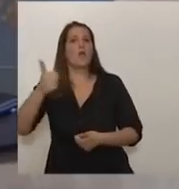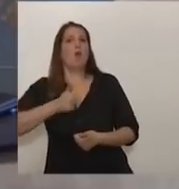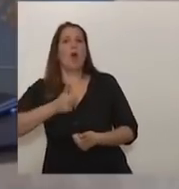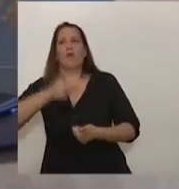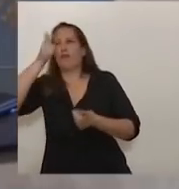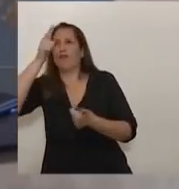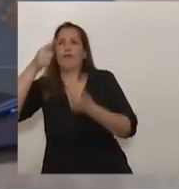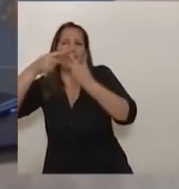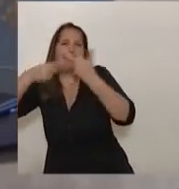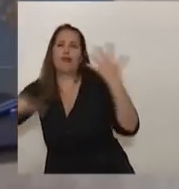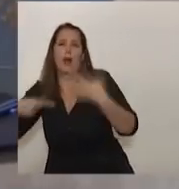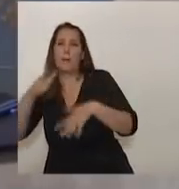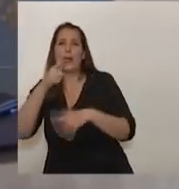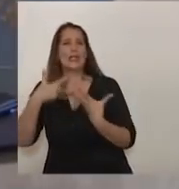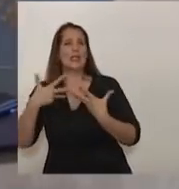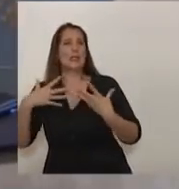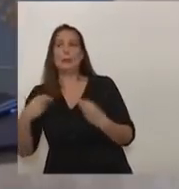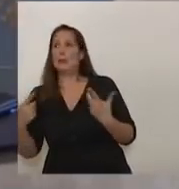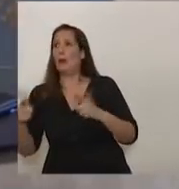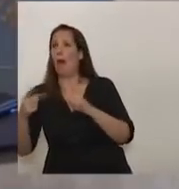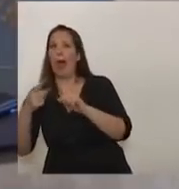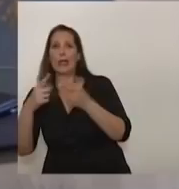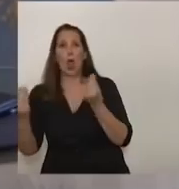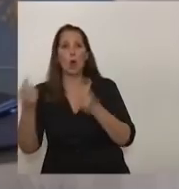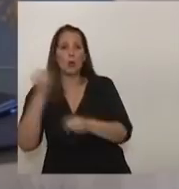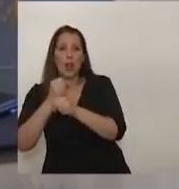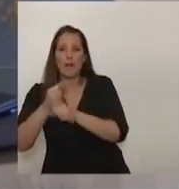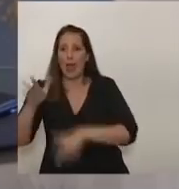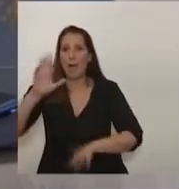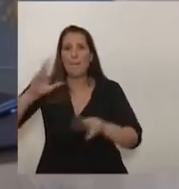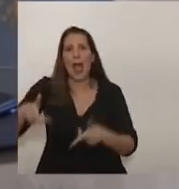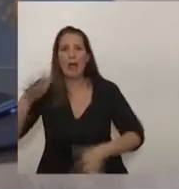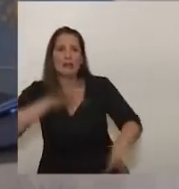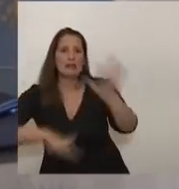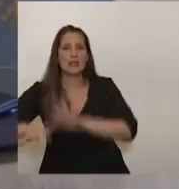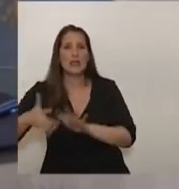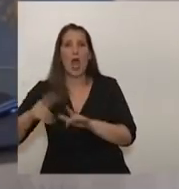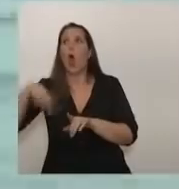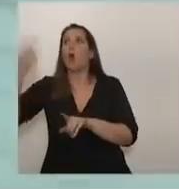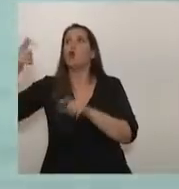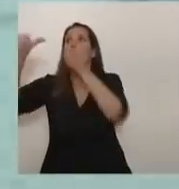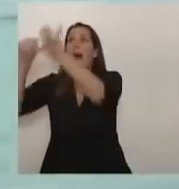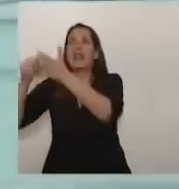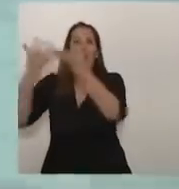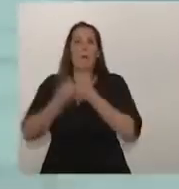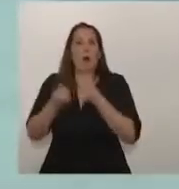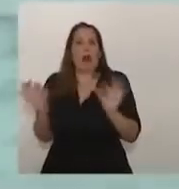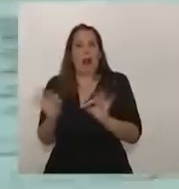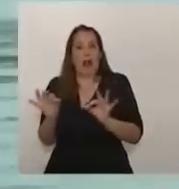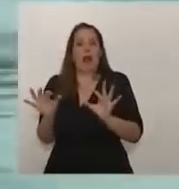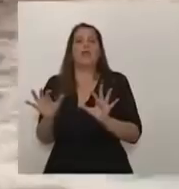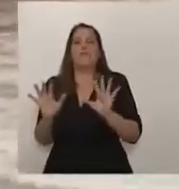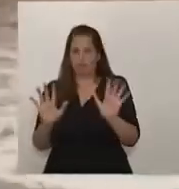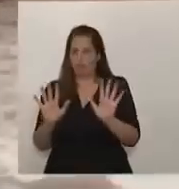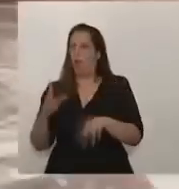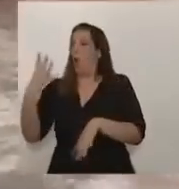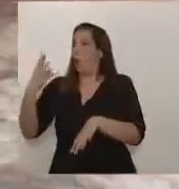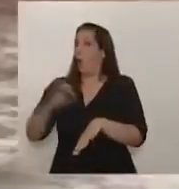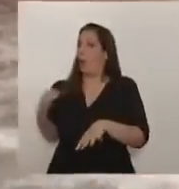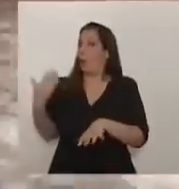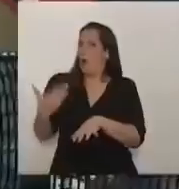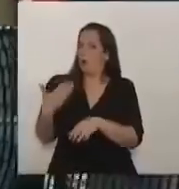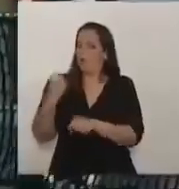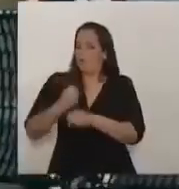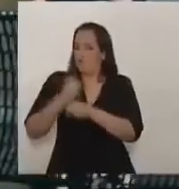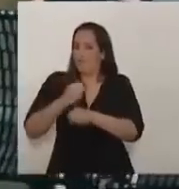desmotivadas y sin coordinación, y se había perdido la cooperación con otros países. Después de 4 años, dejamos